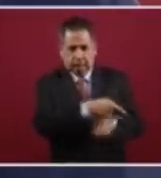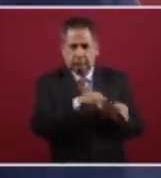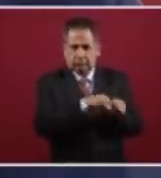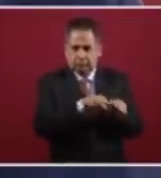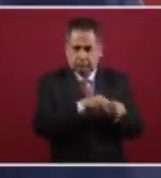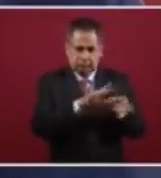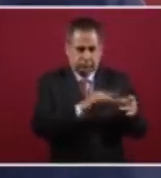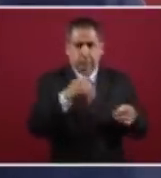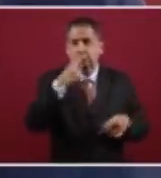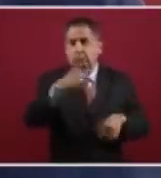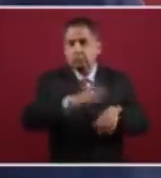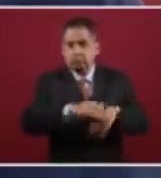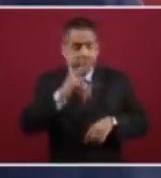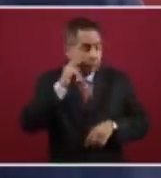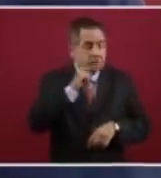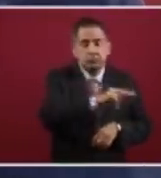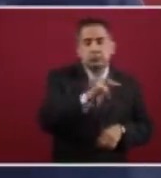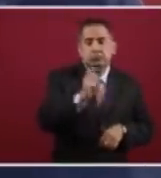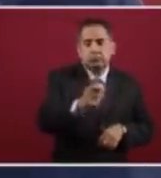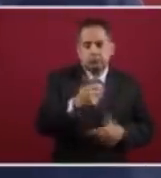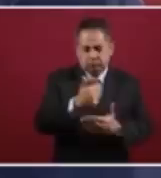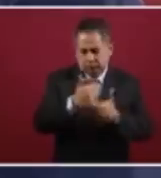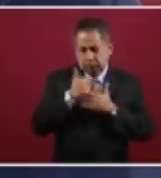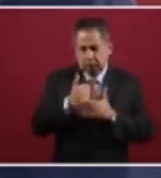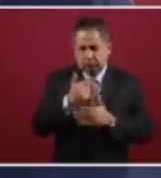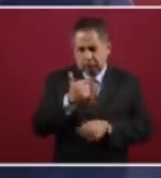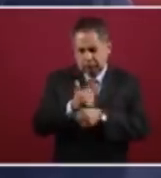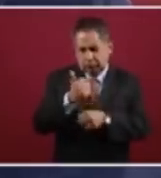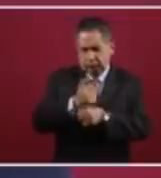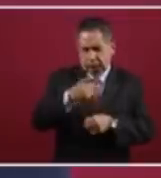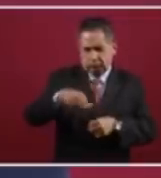ya desde hoy, ayúdennos ahí,